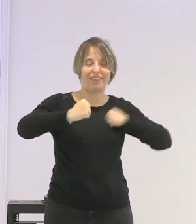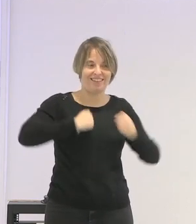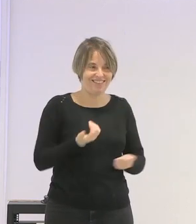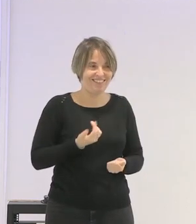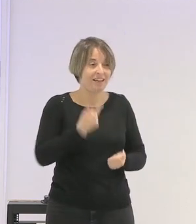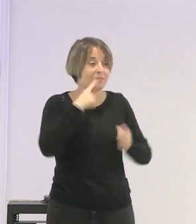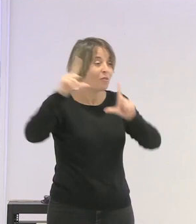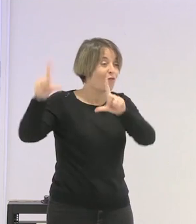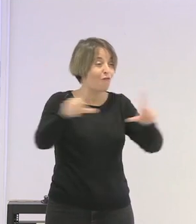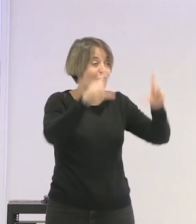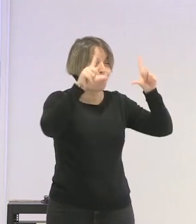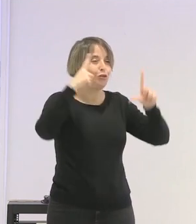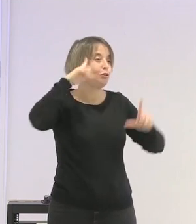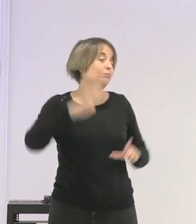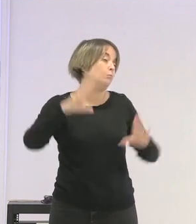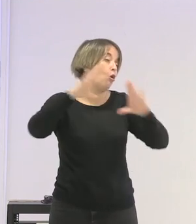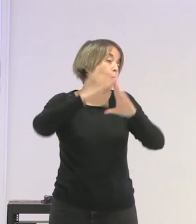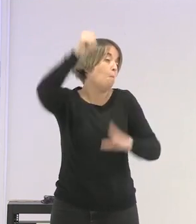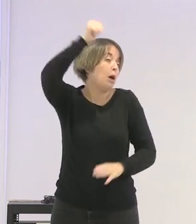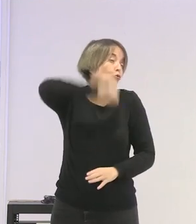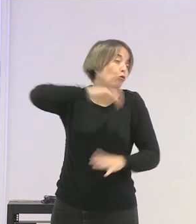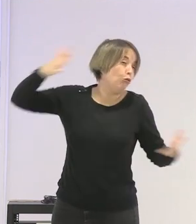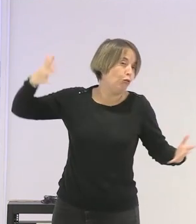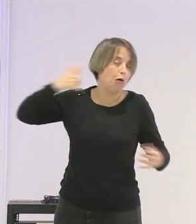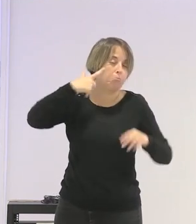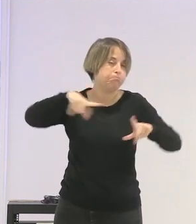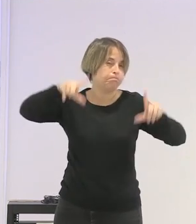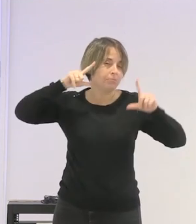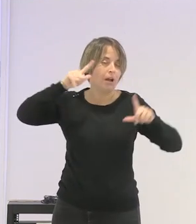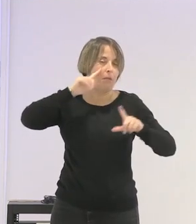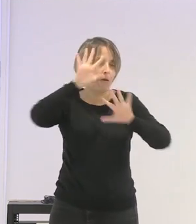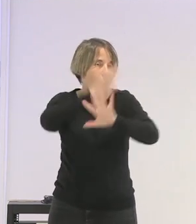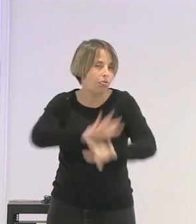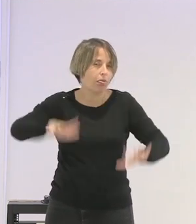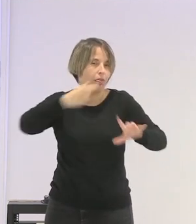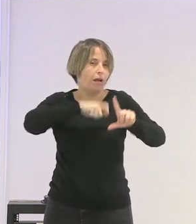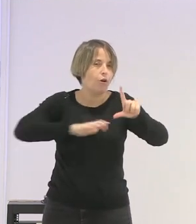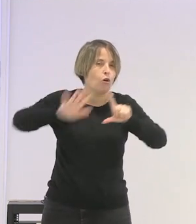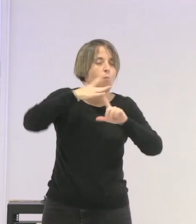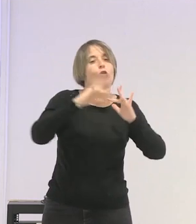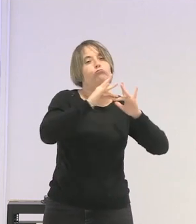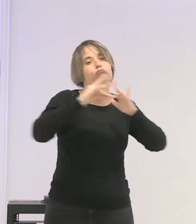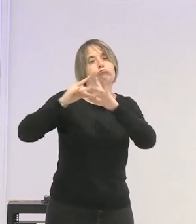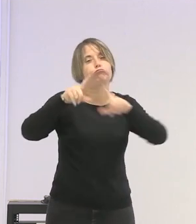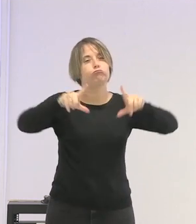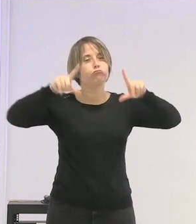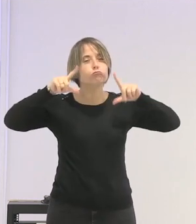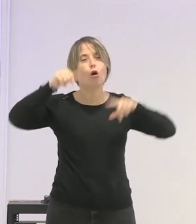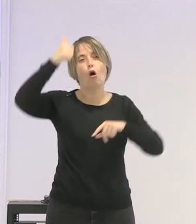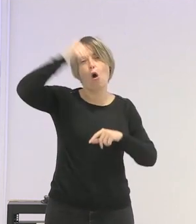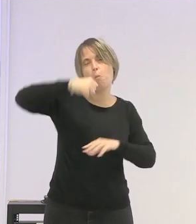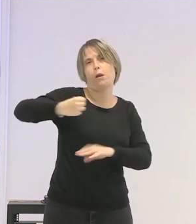idea un poco de esta masculinidad, por lo menos en el Estado español, que opera ahí, ¿no? Que es el verdadero hombre y tal.